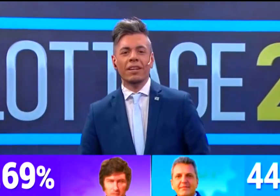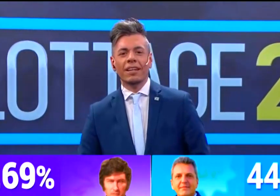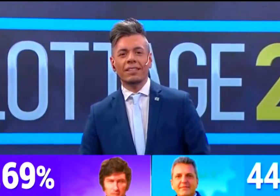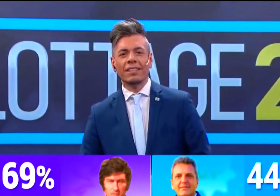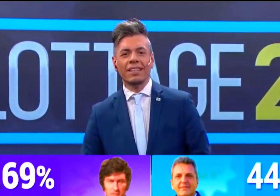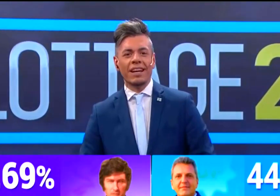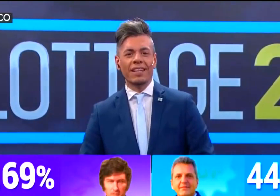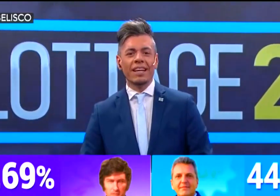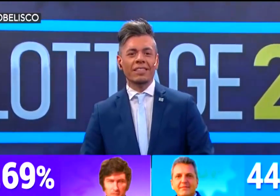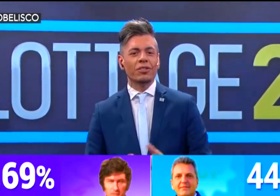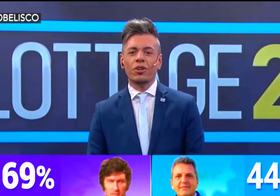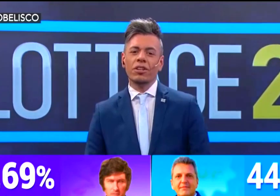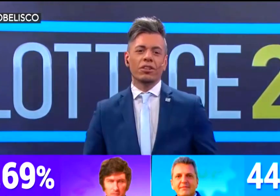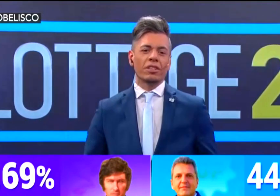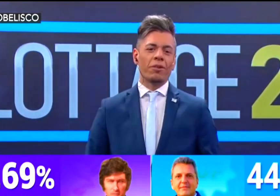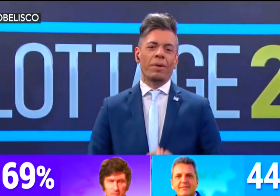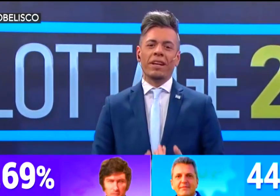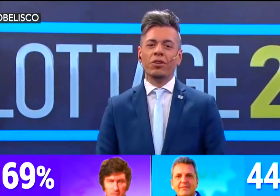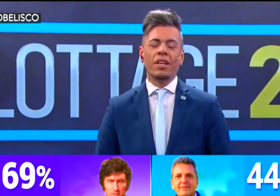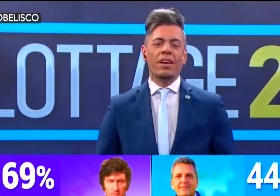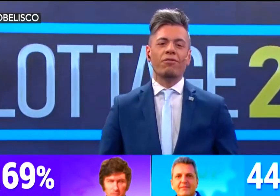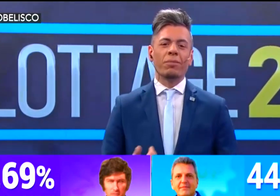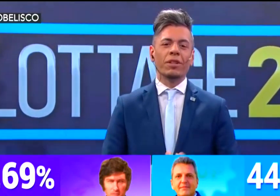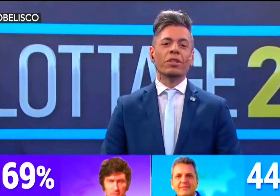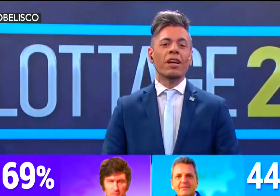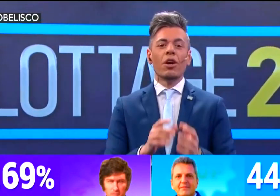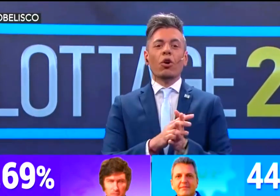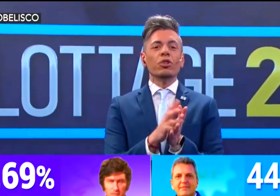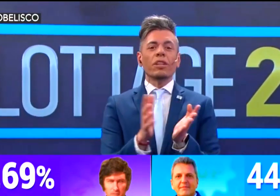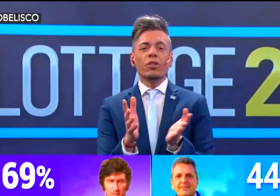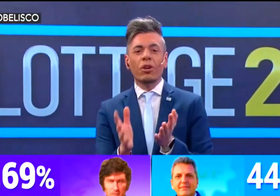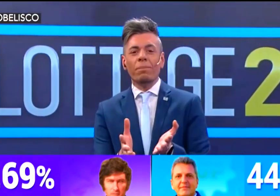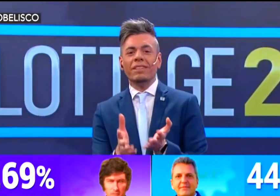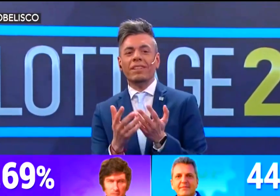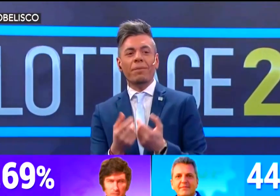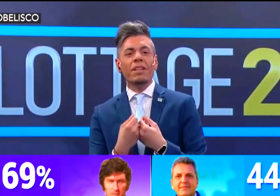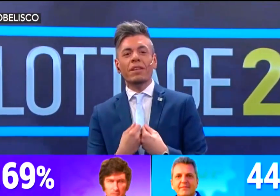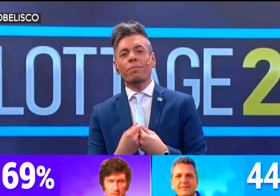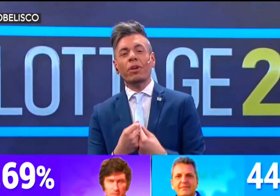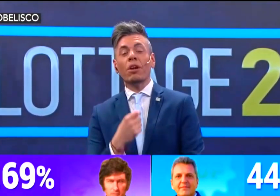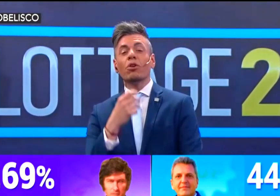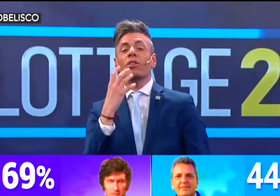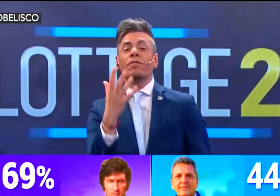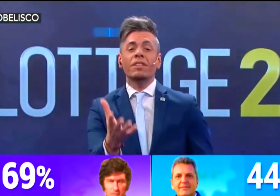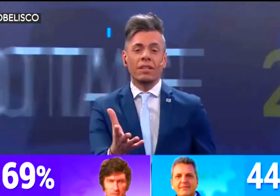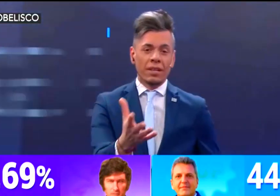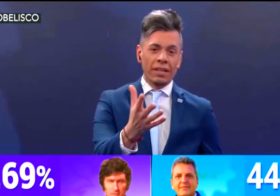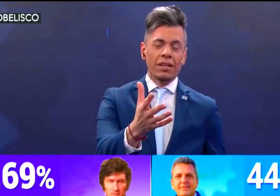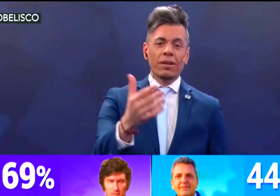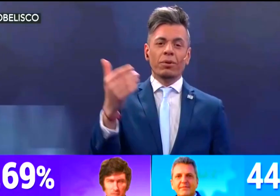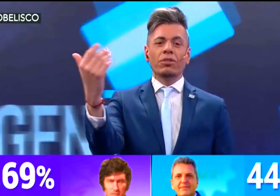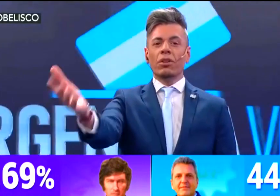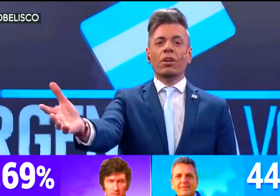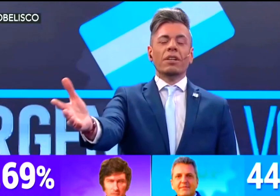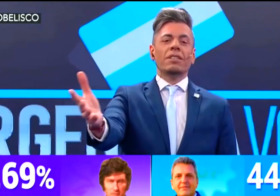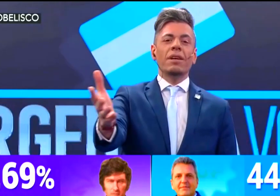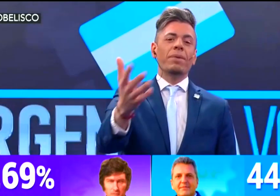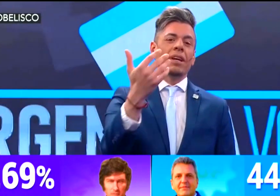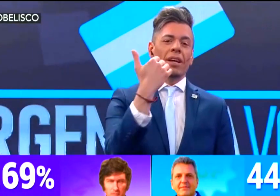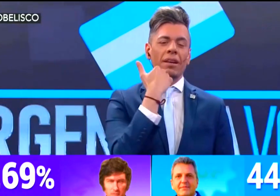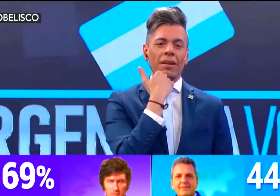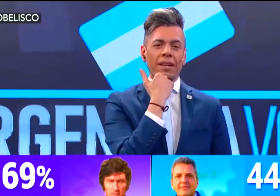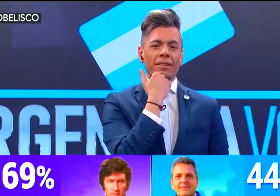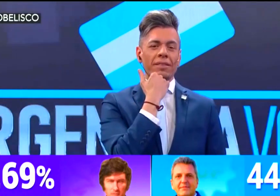esto es estar en días históricos, acompañándote, informándote, contándote lo que pasa también en tiempo real, con lo difícil que es. Por eso...